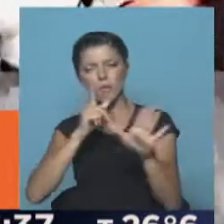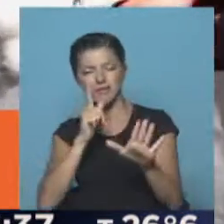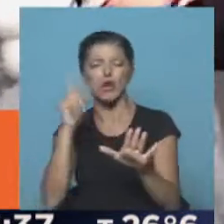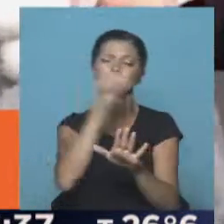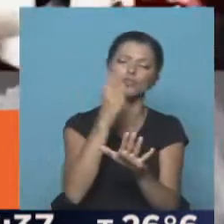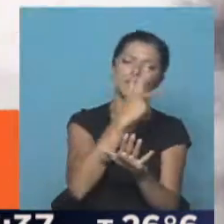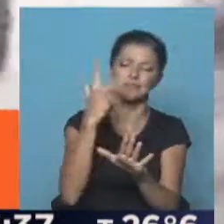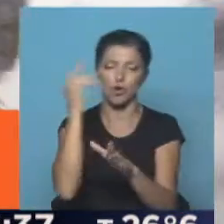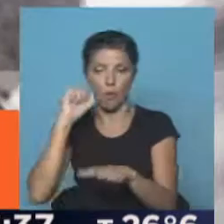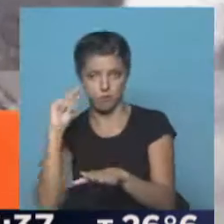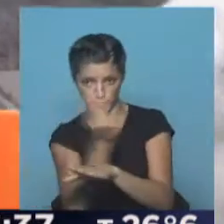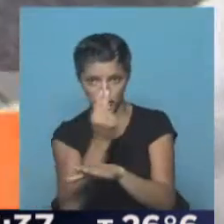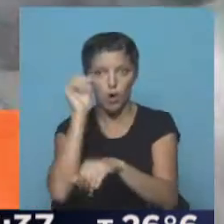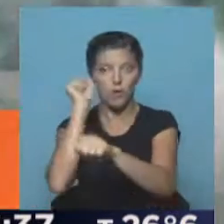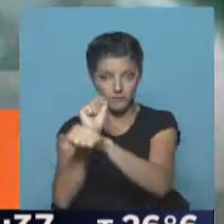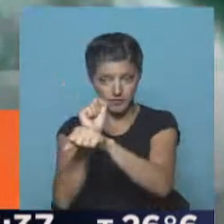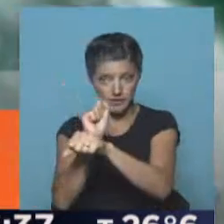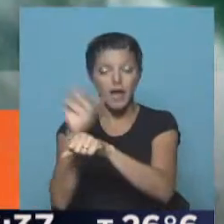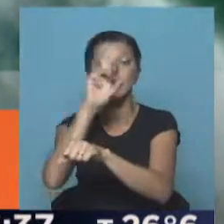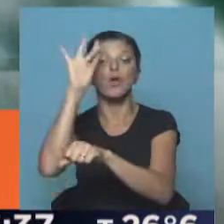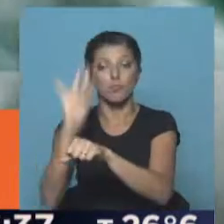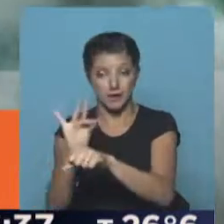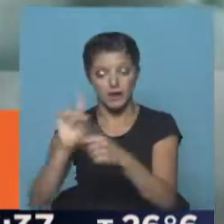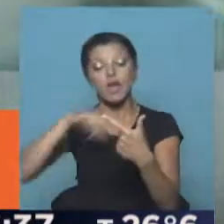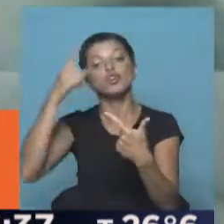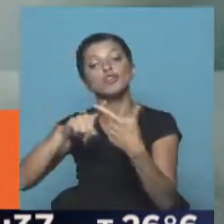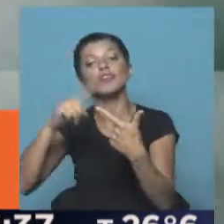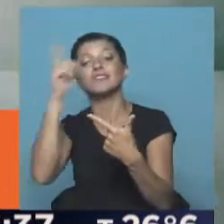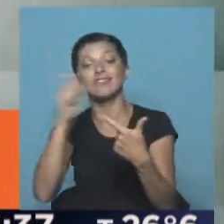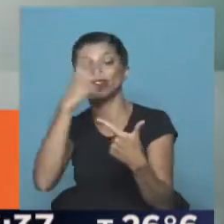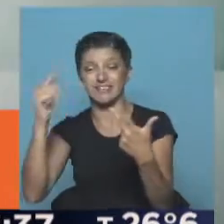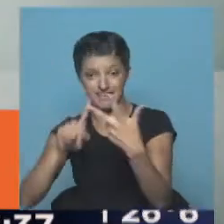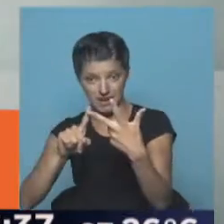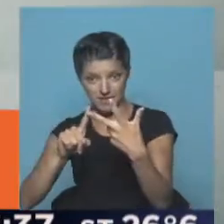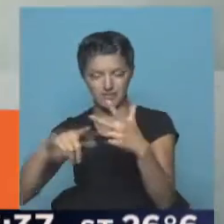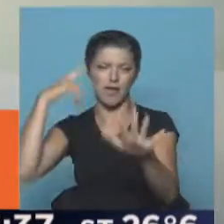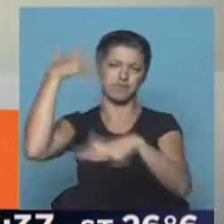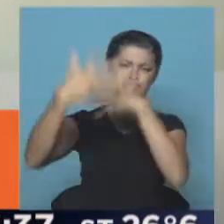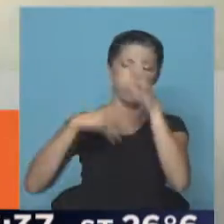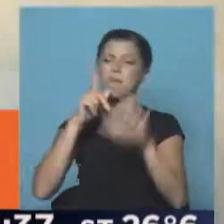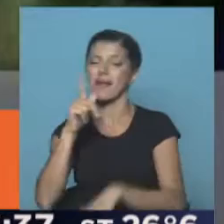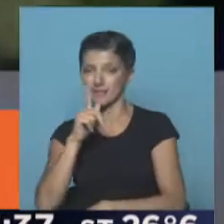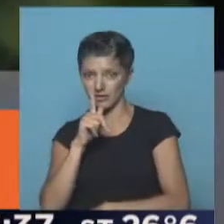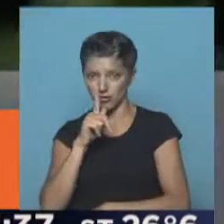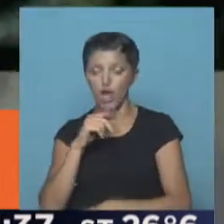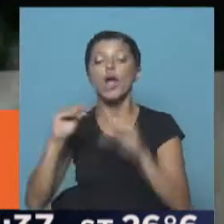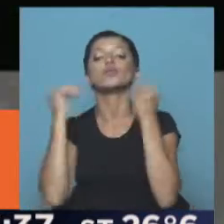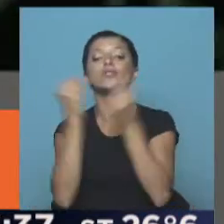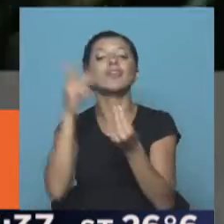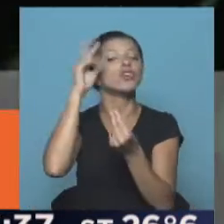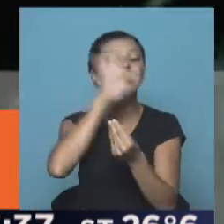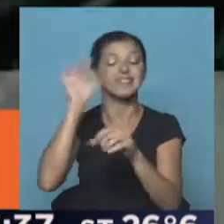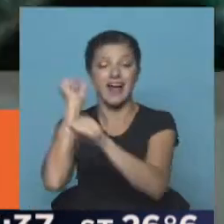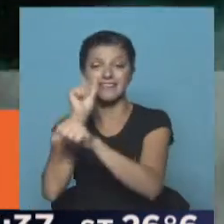135 muertos en la prisión dominicana de Iguey y otros 133 murieron en motines simultáneos en unas 80 cárceles